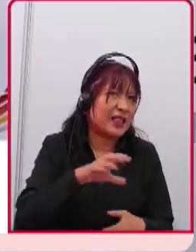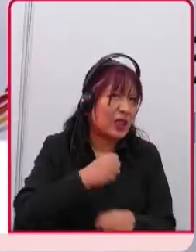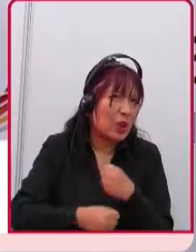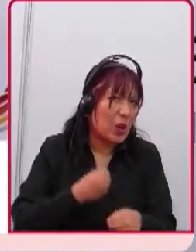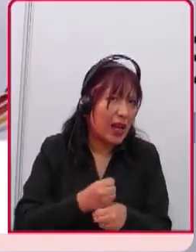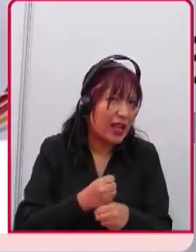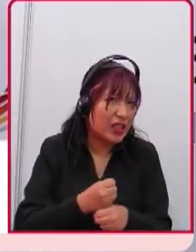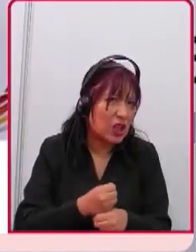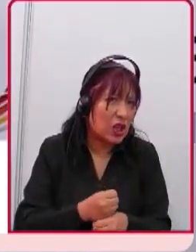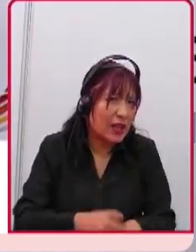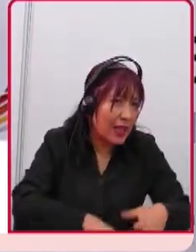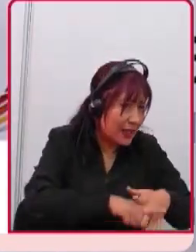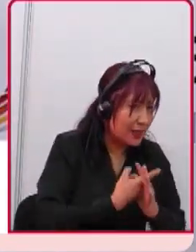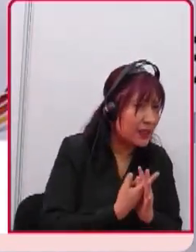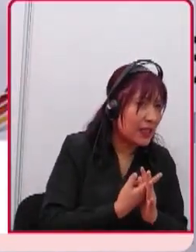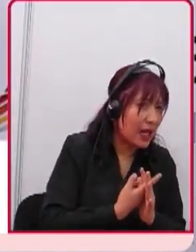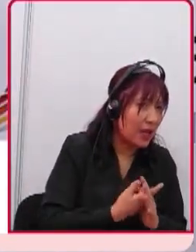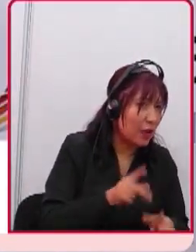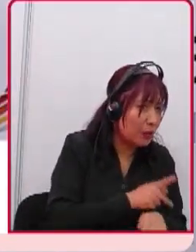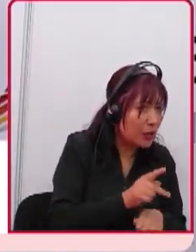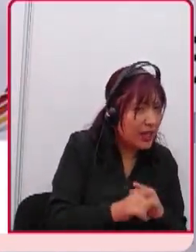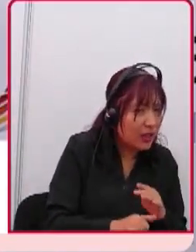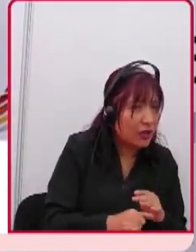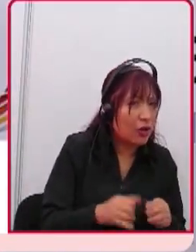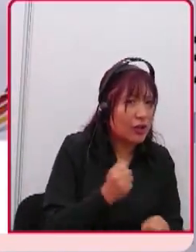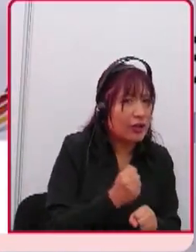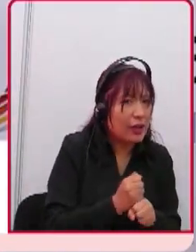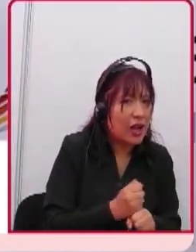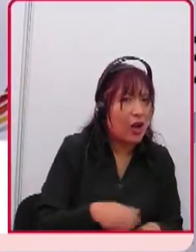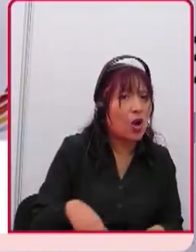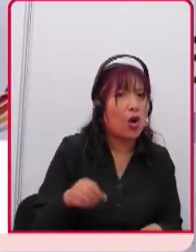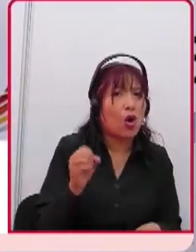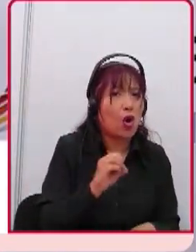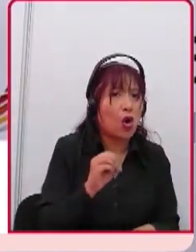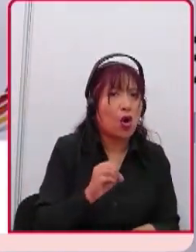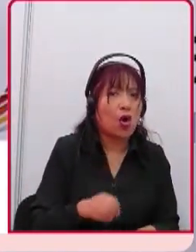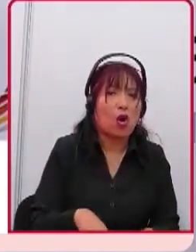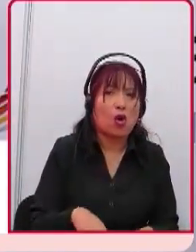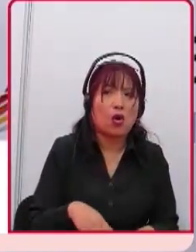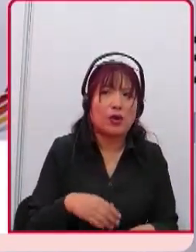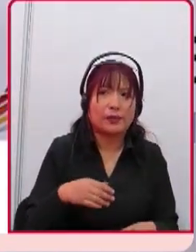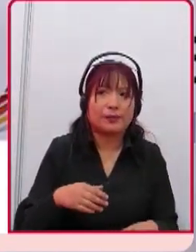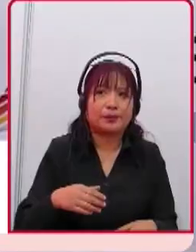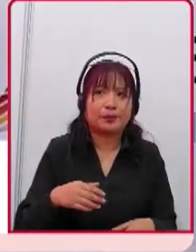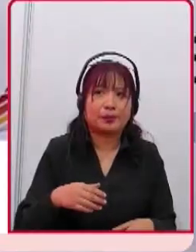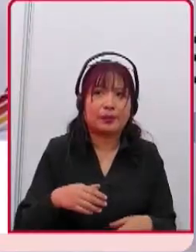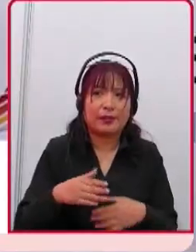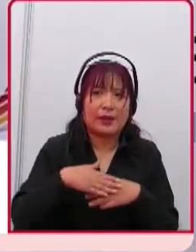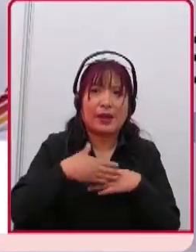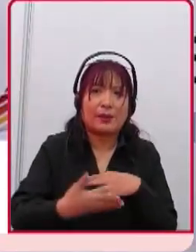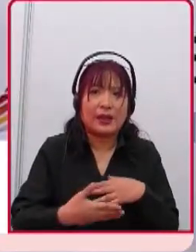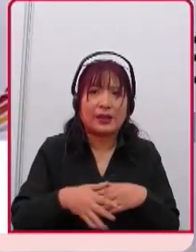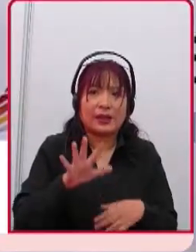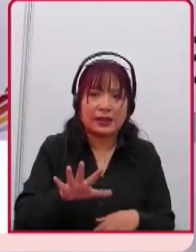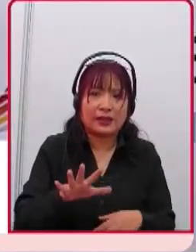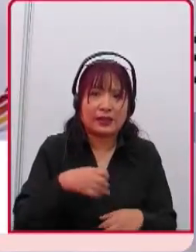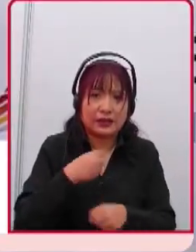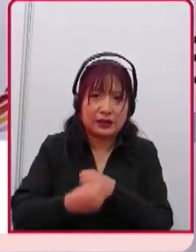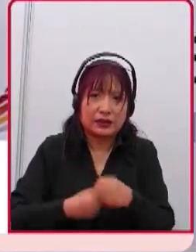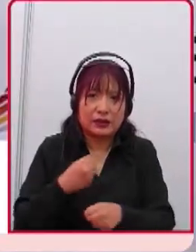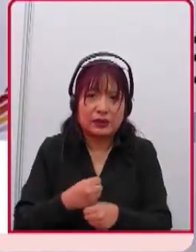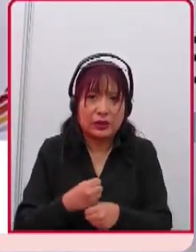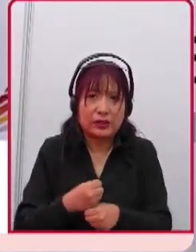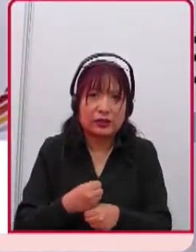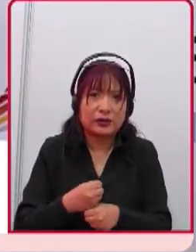proyectos hayan iniciado actividad o su proceso de inversión, o hablas de que